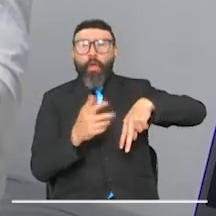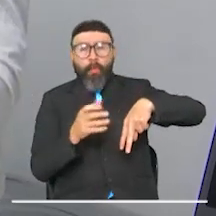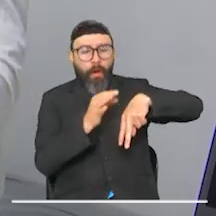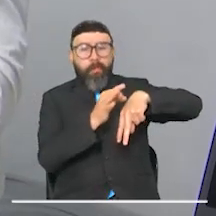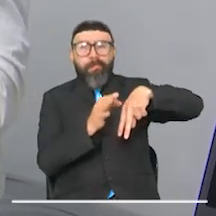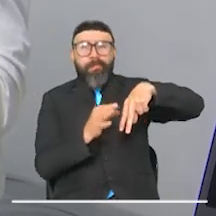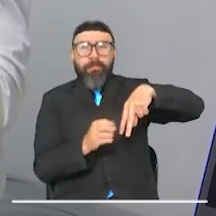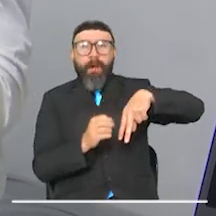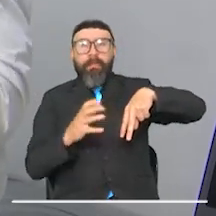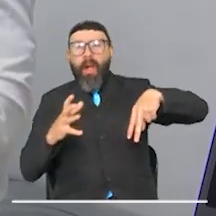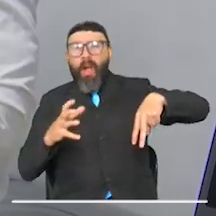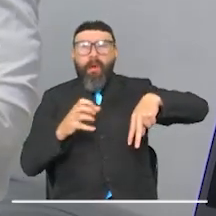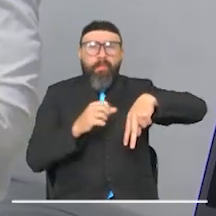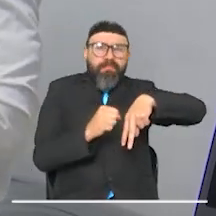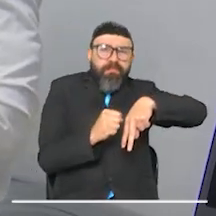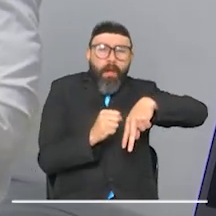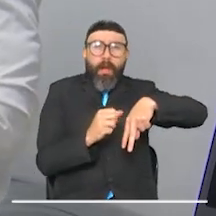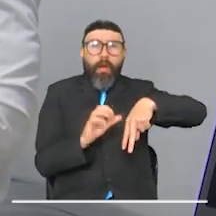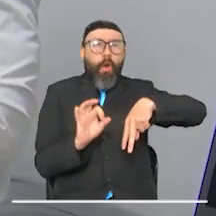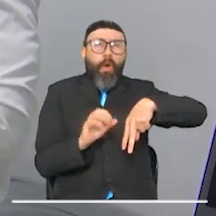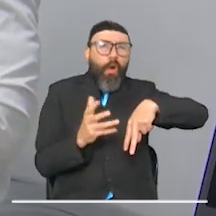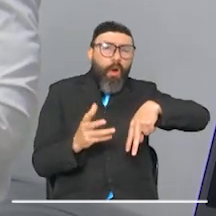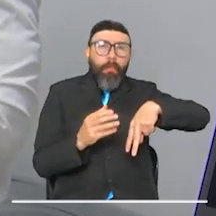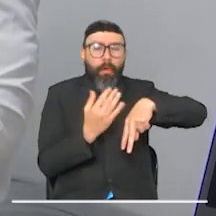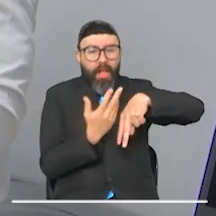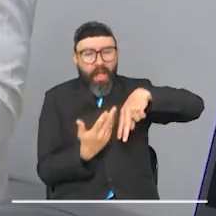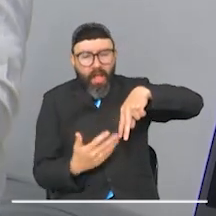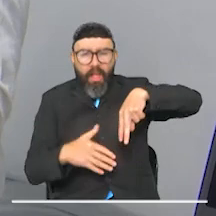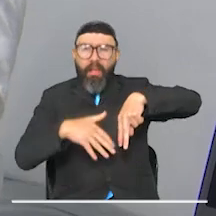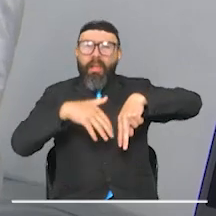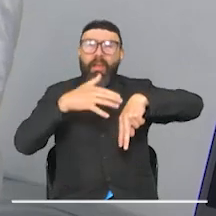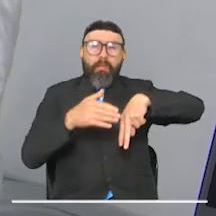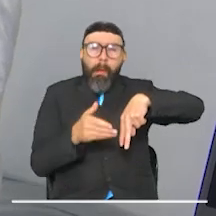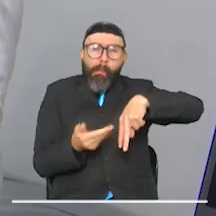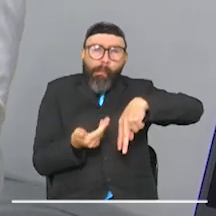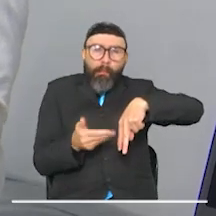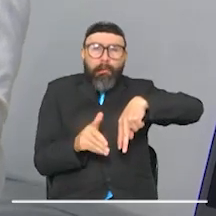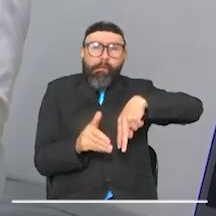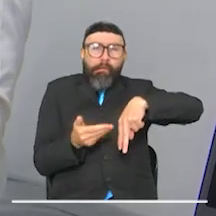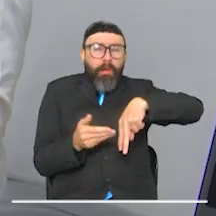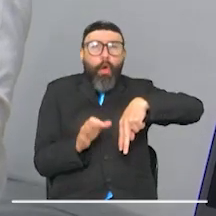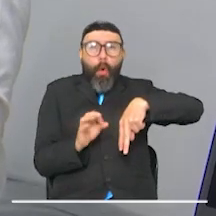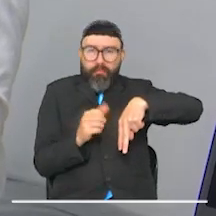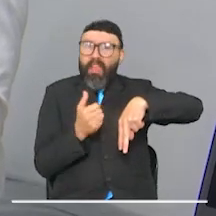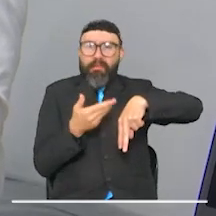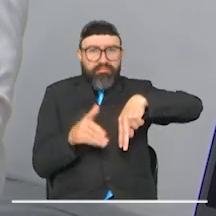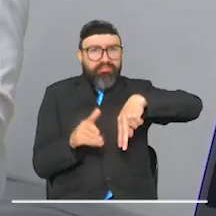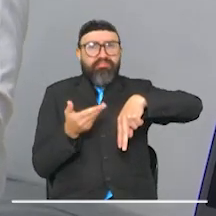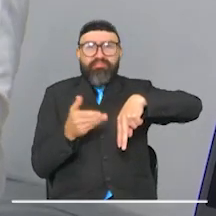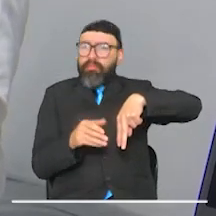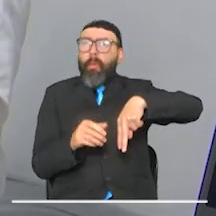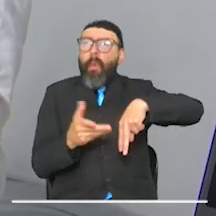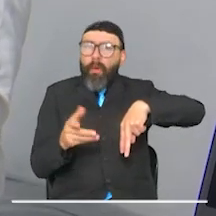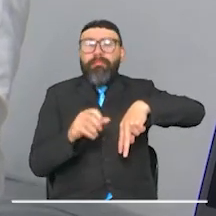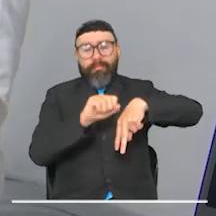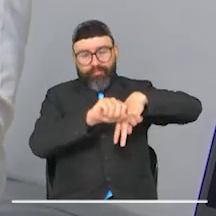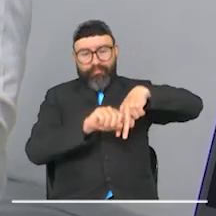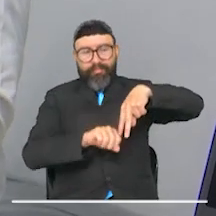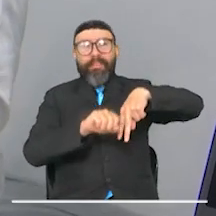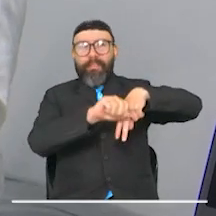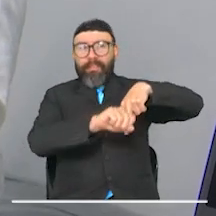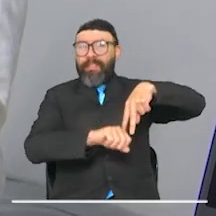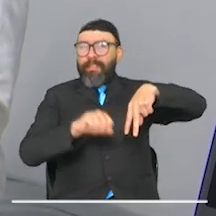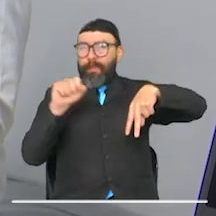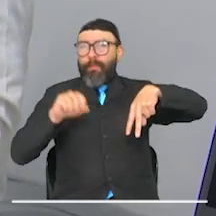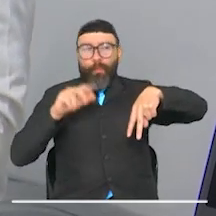una estructura tubular como su relación con otras estructuras cuales se localizan como puede ser su